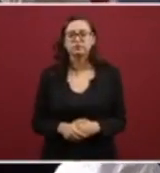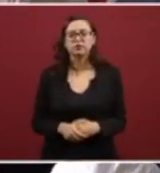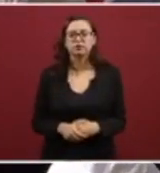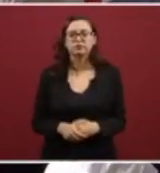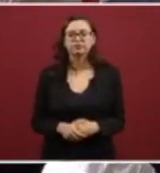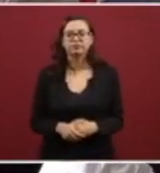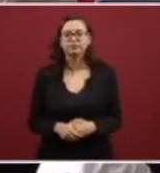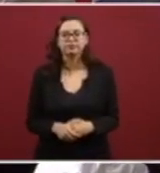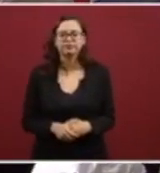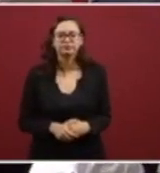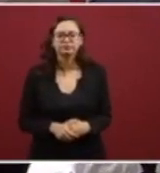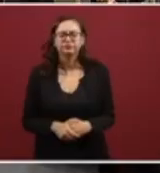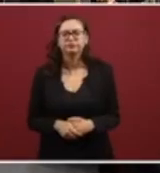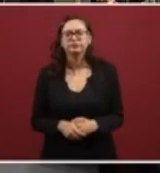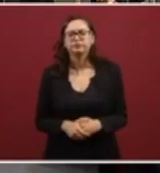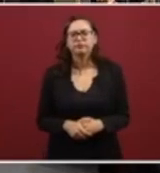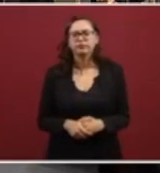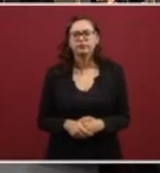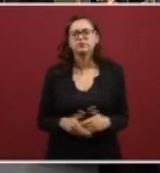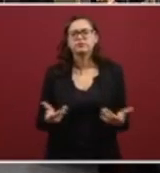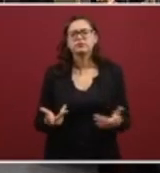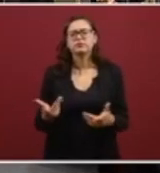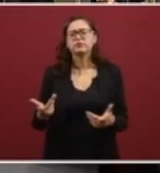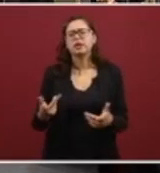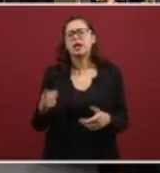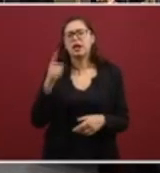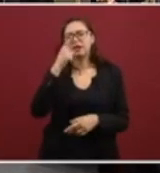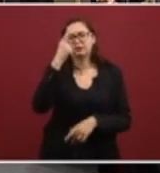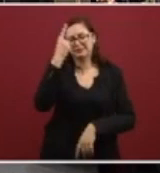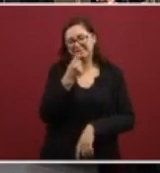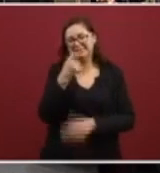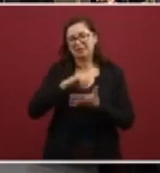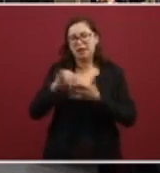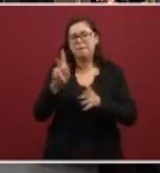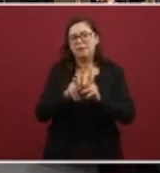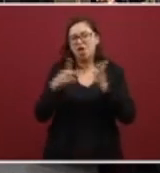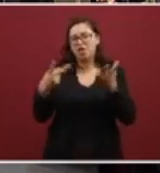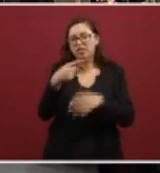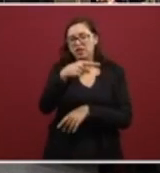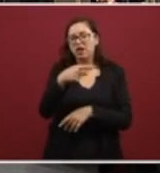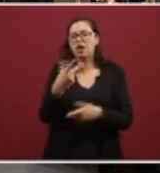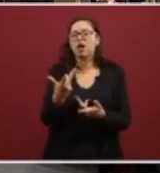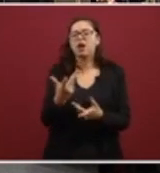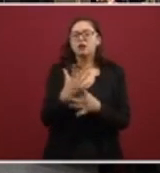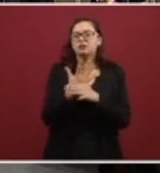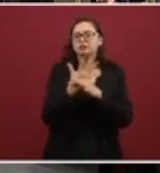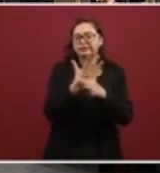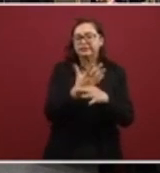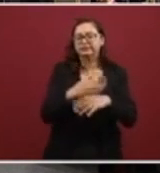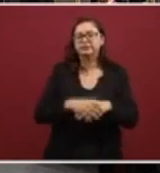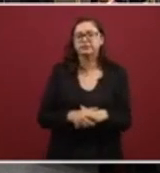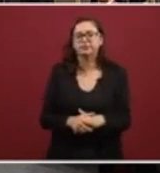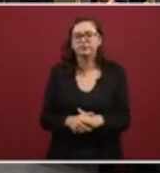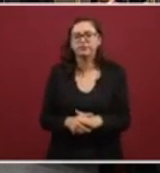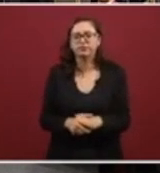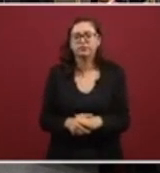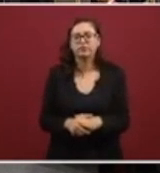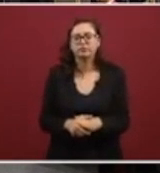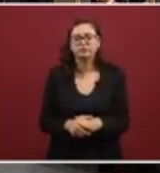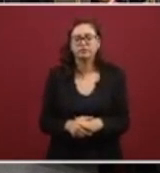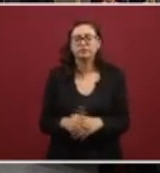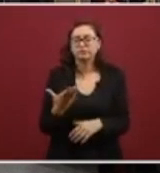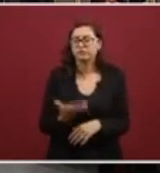De acuerdo con la edición del periódico The New York Times, el pasado 8 de junio, habla de